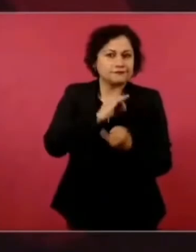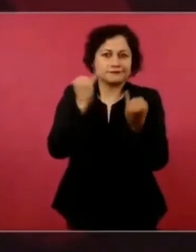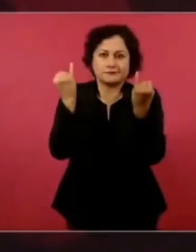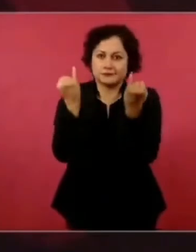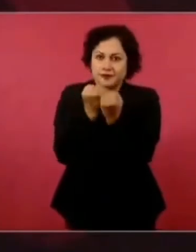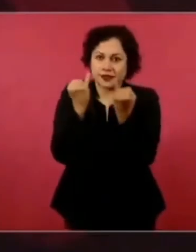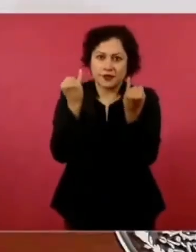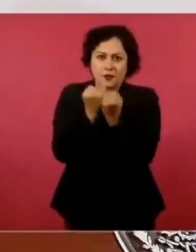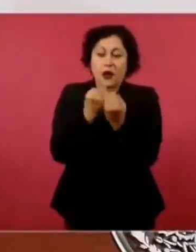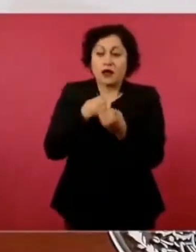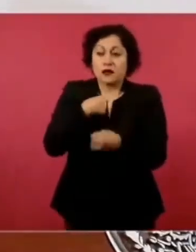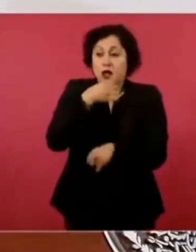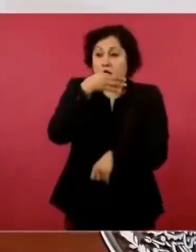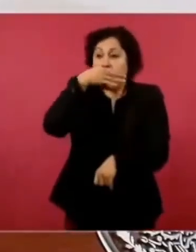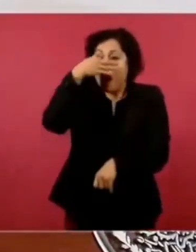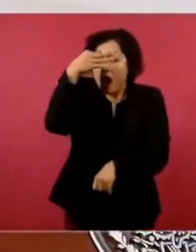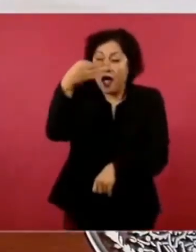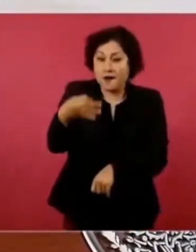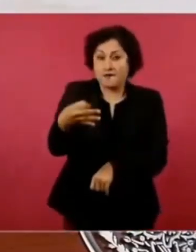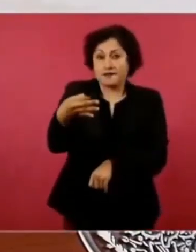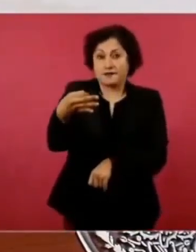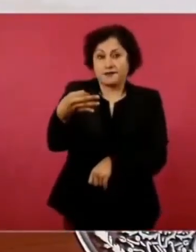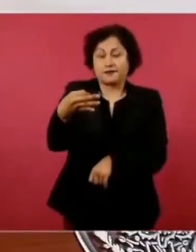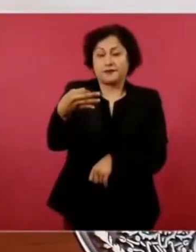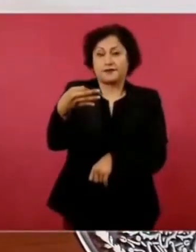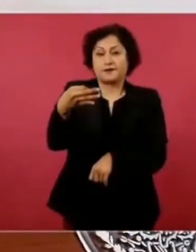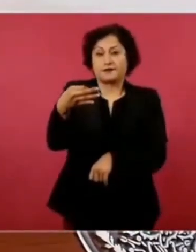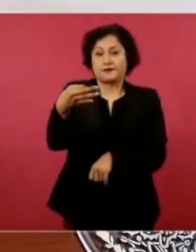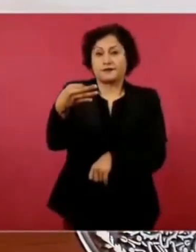no nos vamos a poder